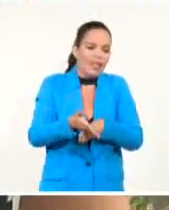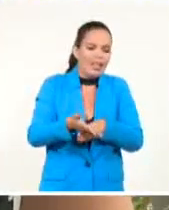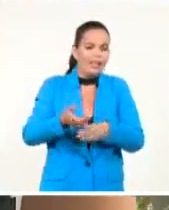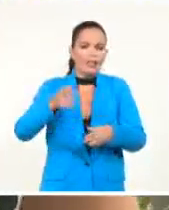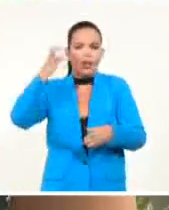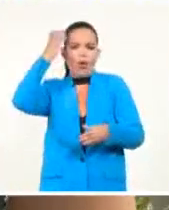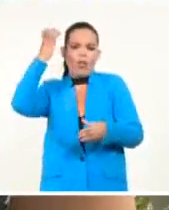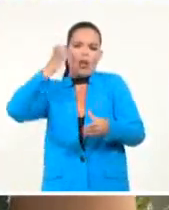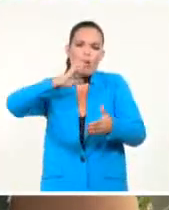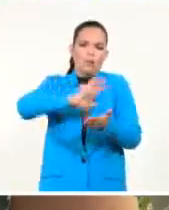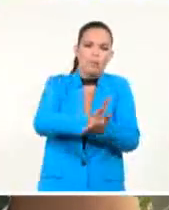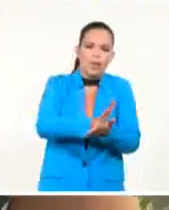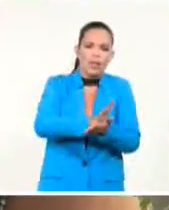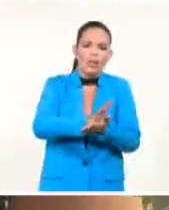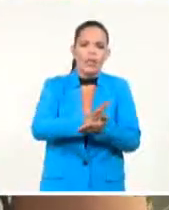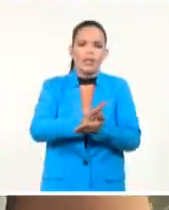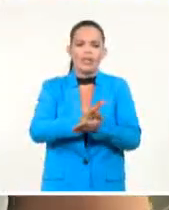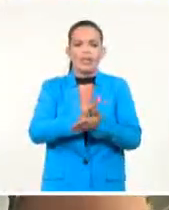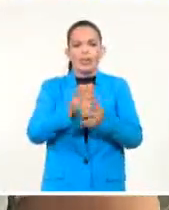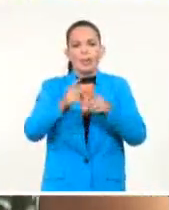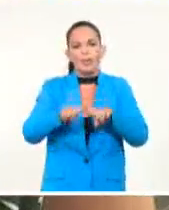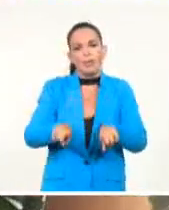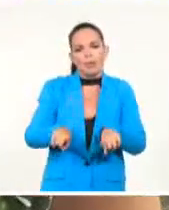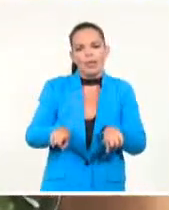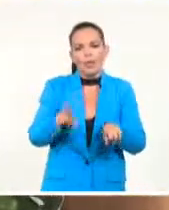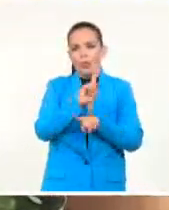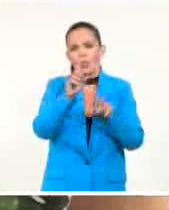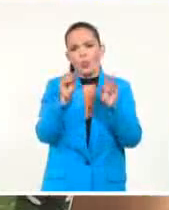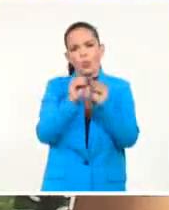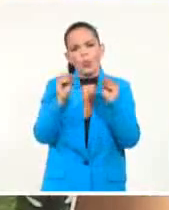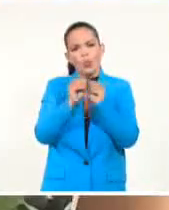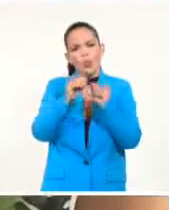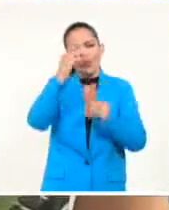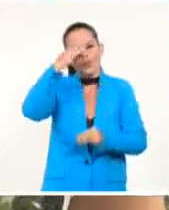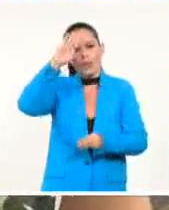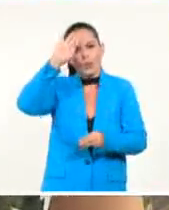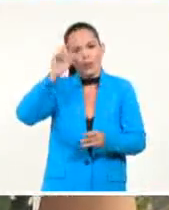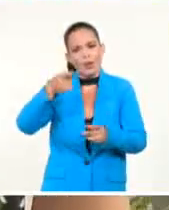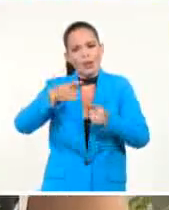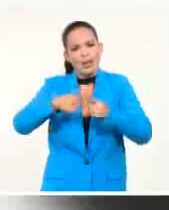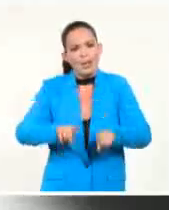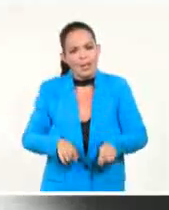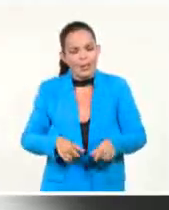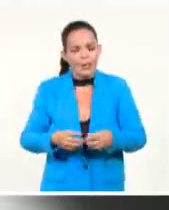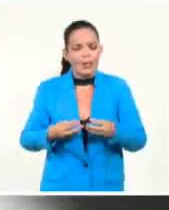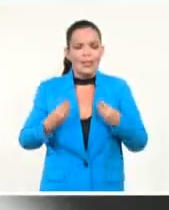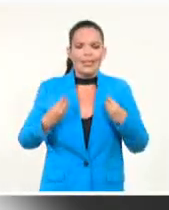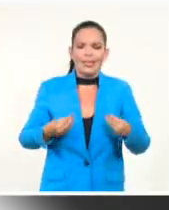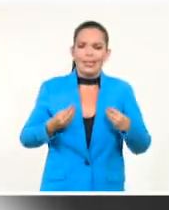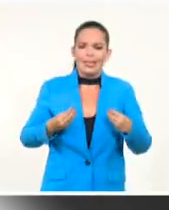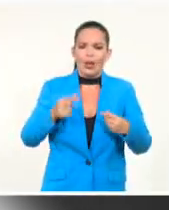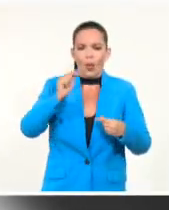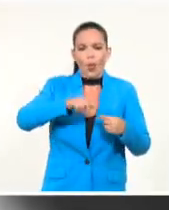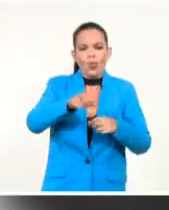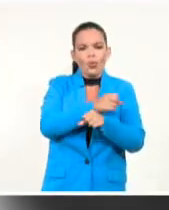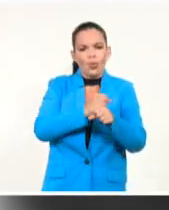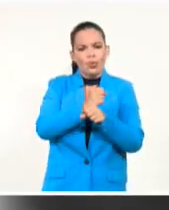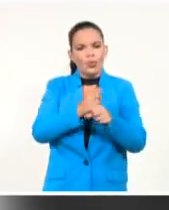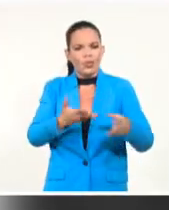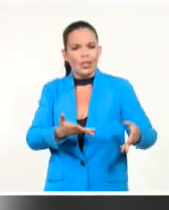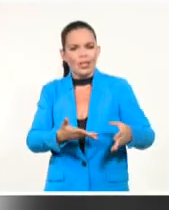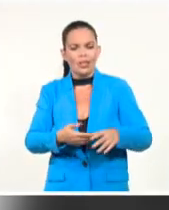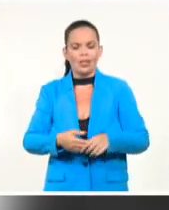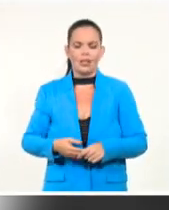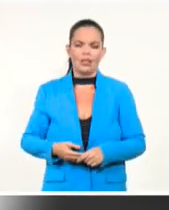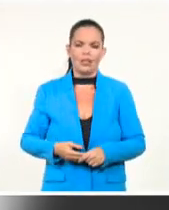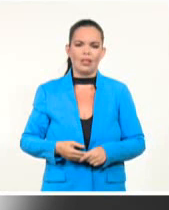la revolución y que realmente no la hemos encontrado en ninguno de los tomos de la edición crítica. Y la otra cuestión que hemos identificado es el